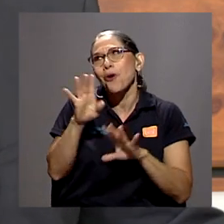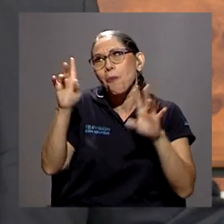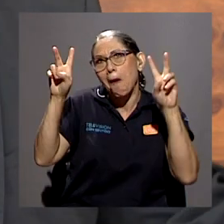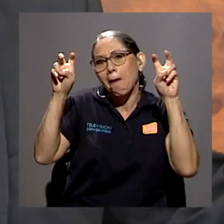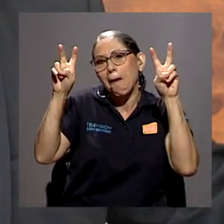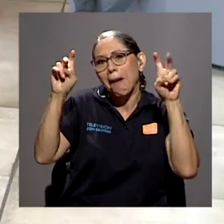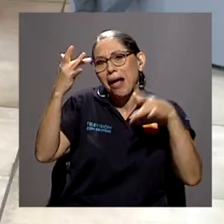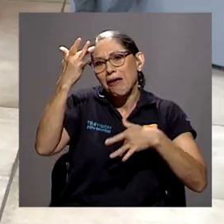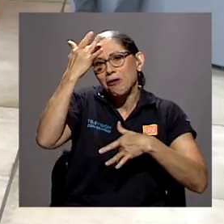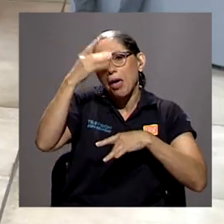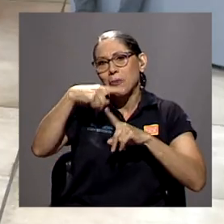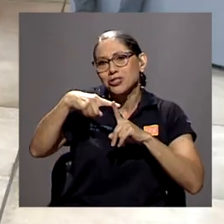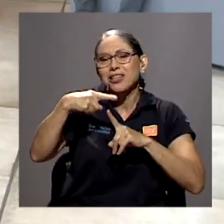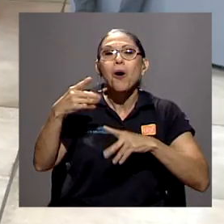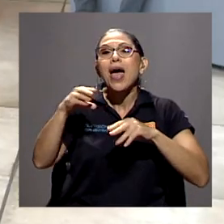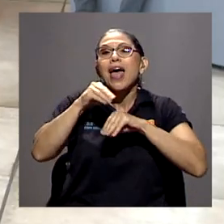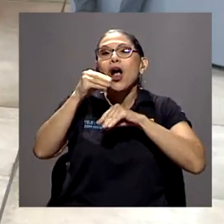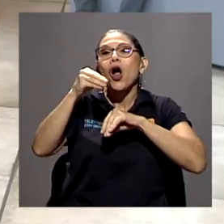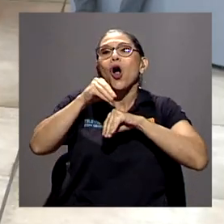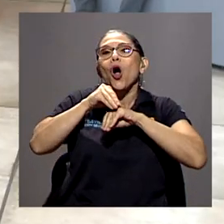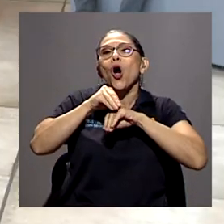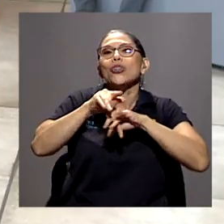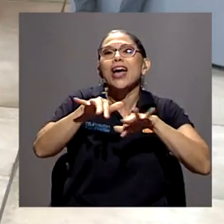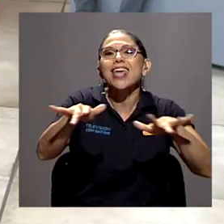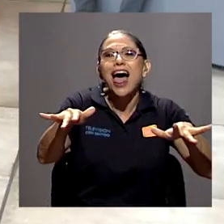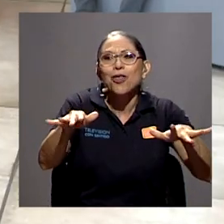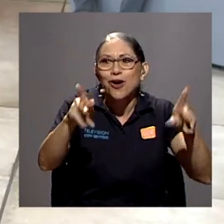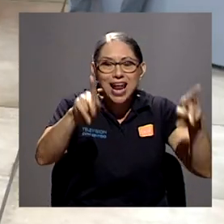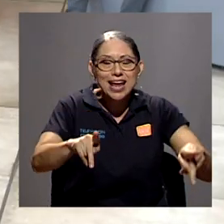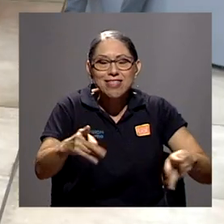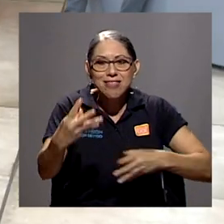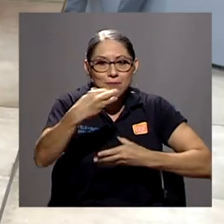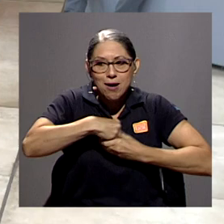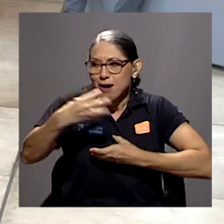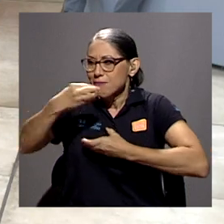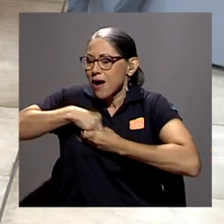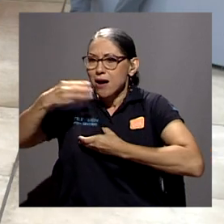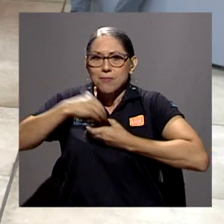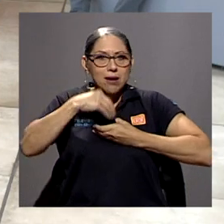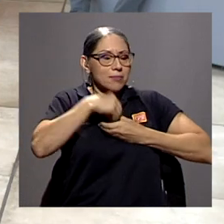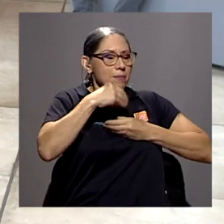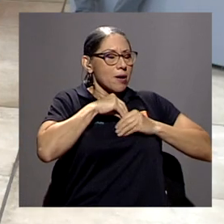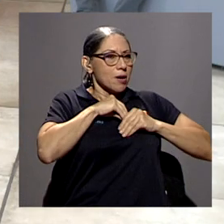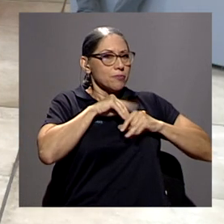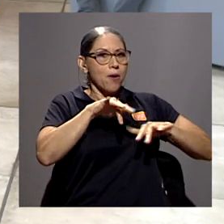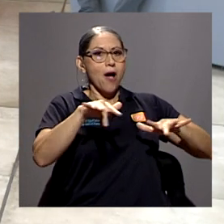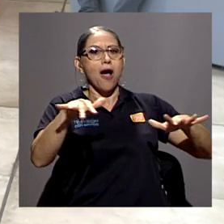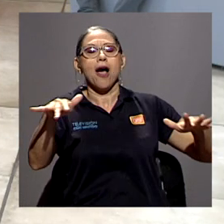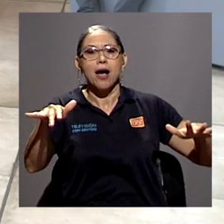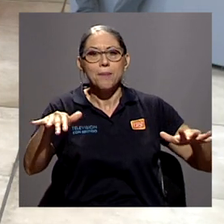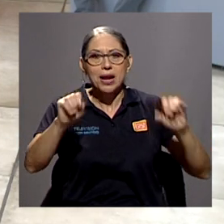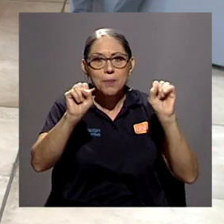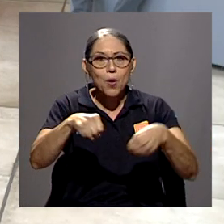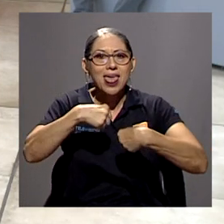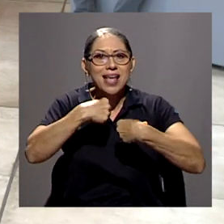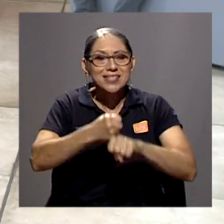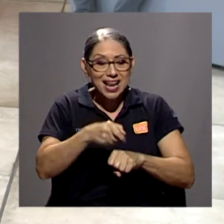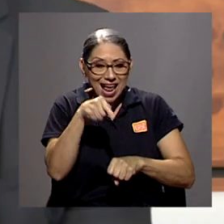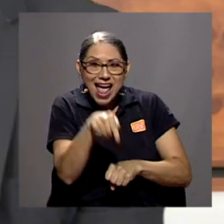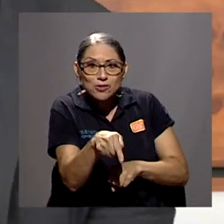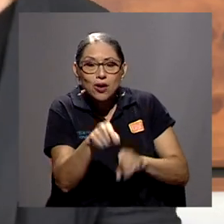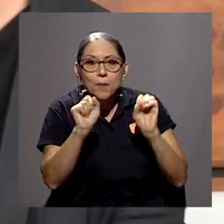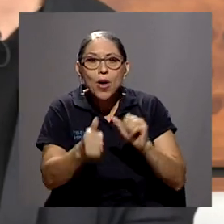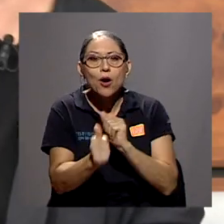positivo esté la suficiente cantidad de gente para que se produzca un material que pueda competir internacionalmente